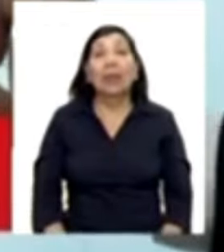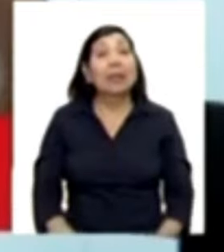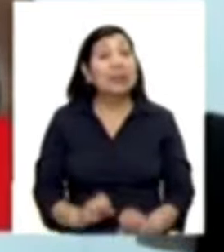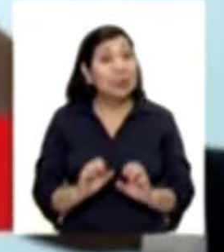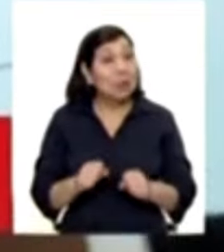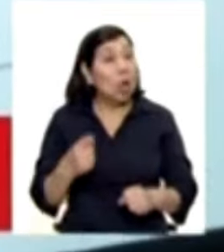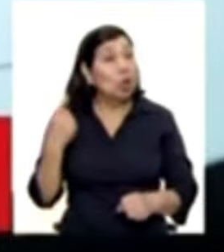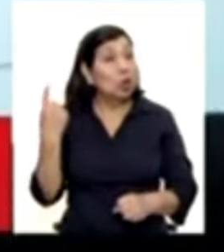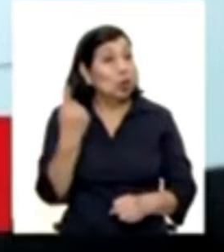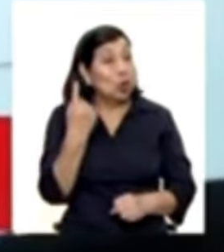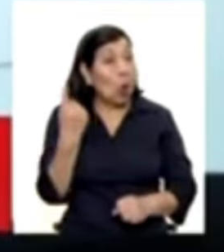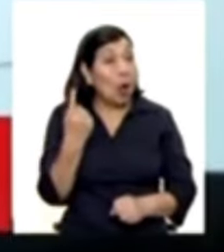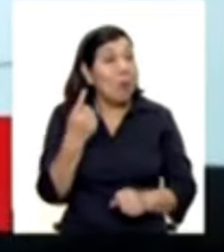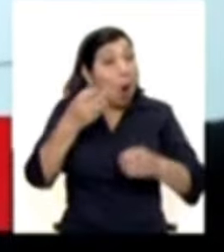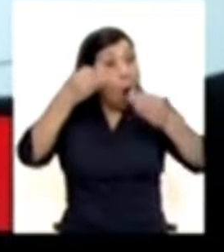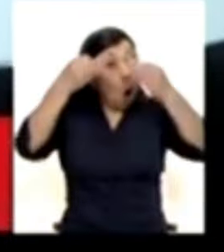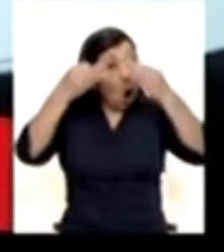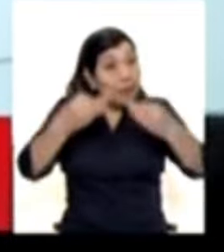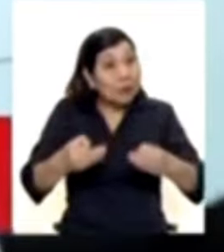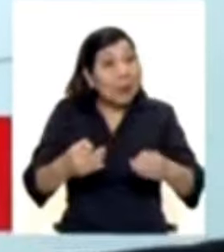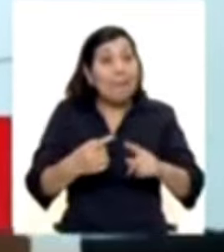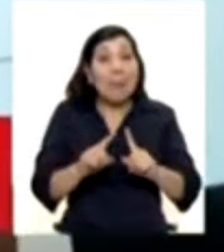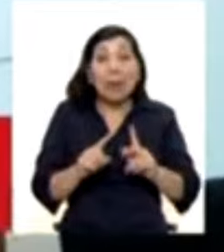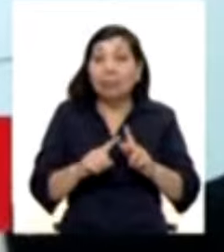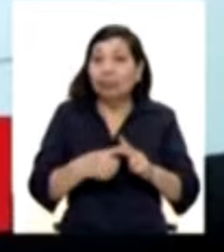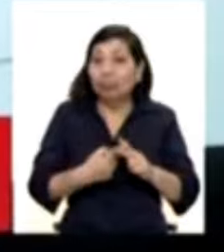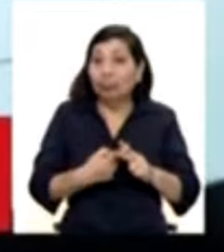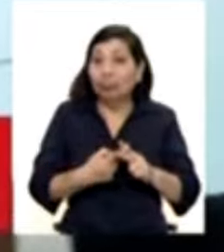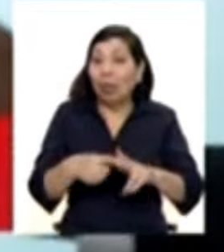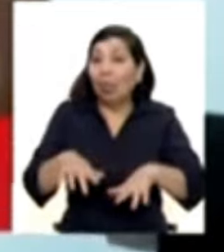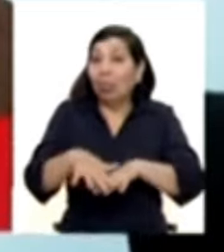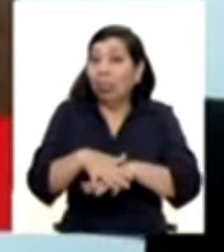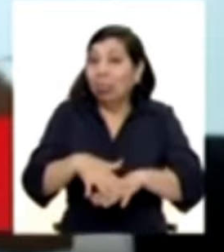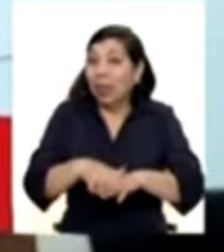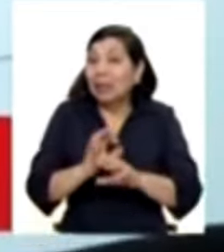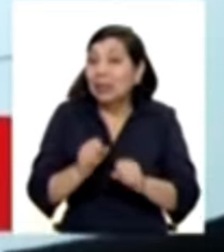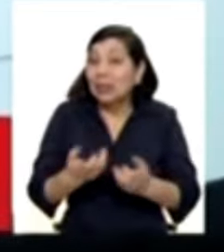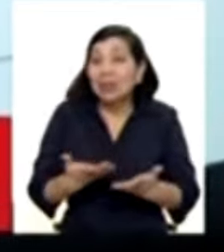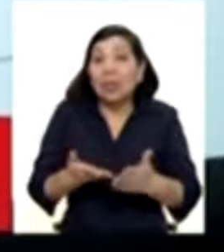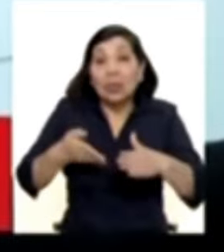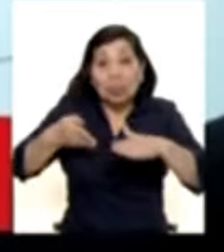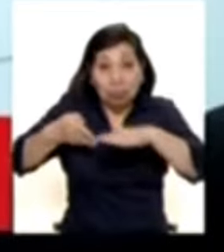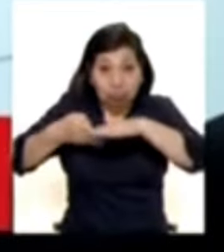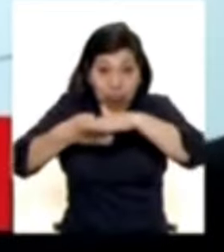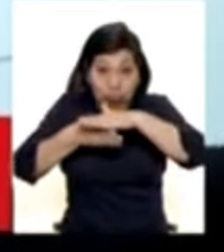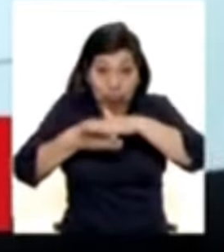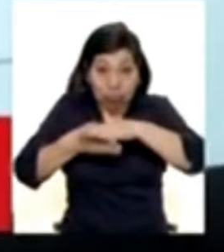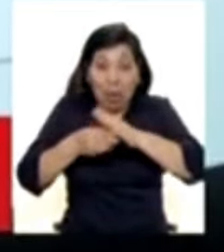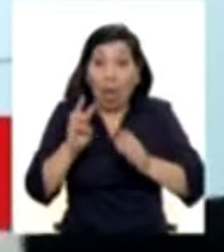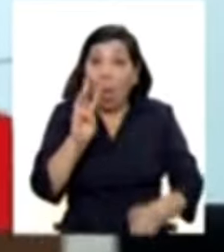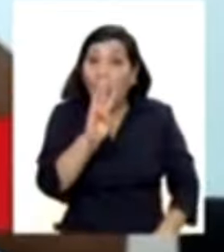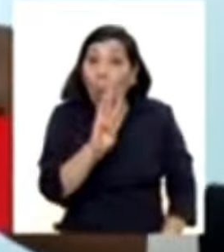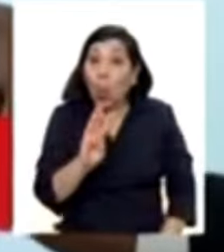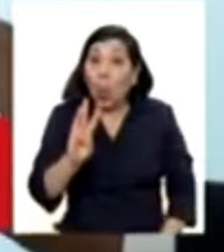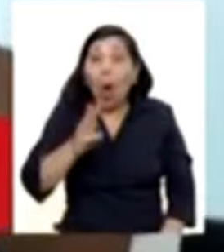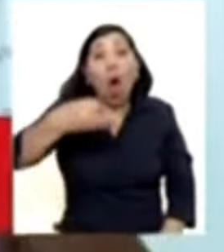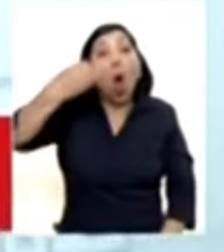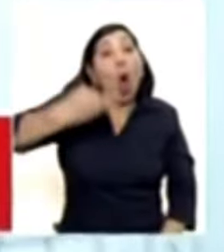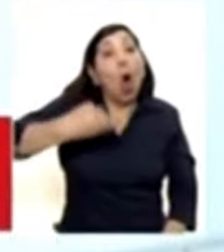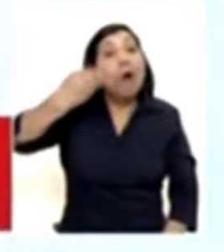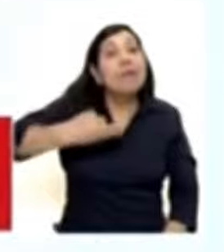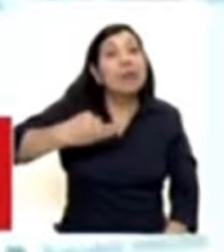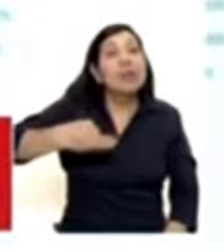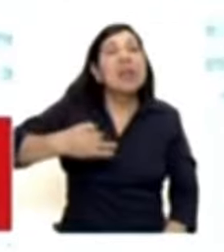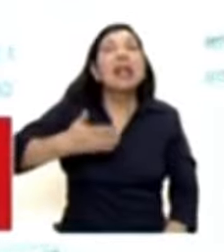Recordemos de que solamente el sitio oficial, compañeras, para iniciar estos trámites es ingresando a la página web oficial